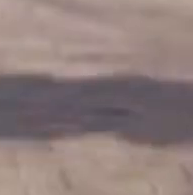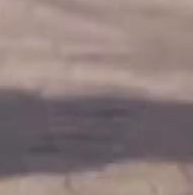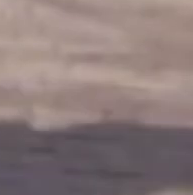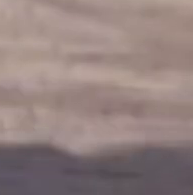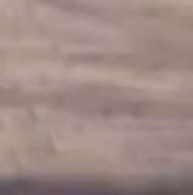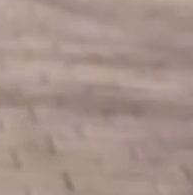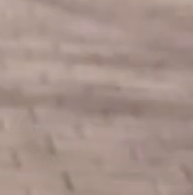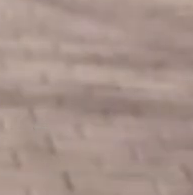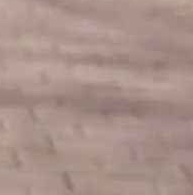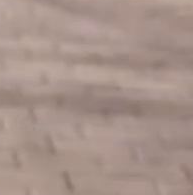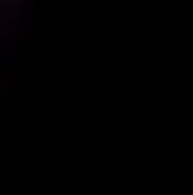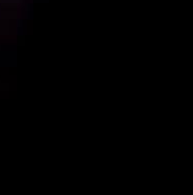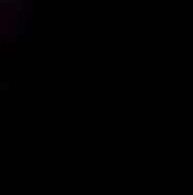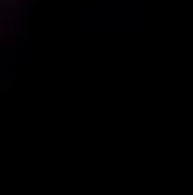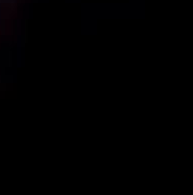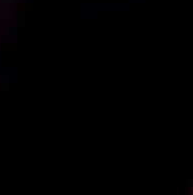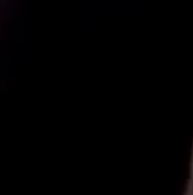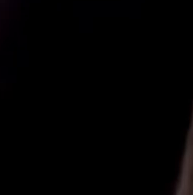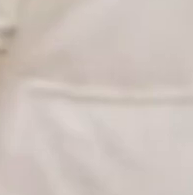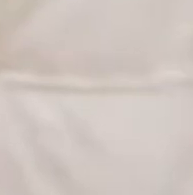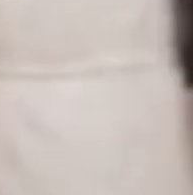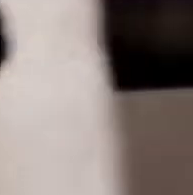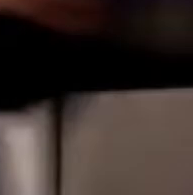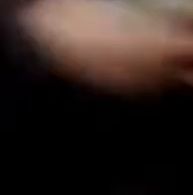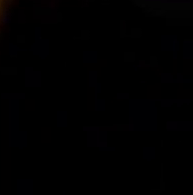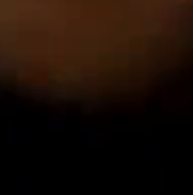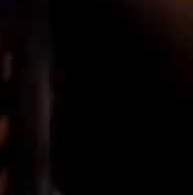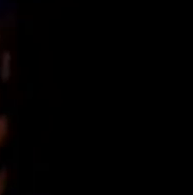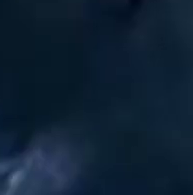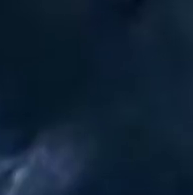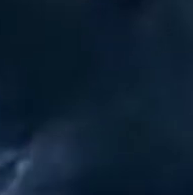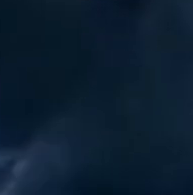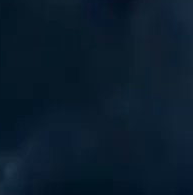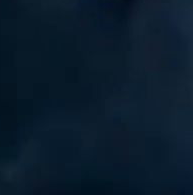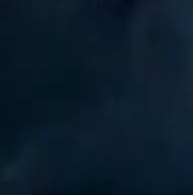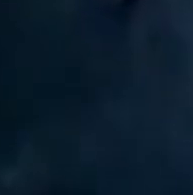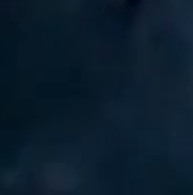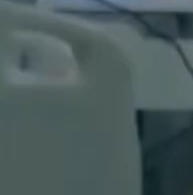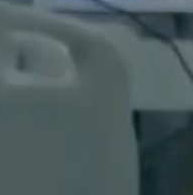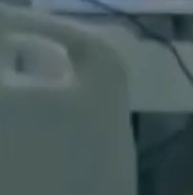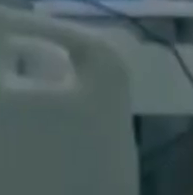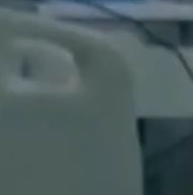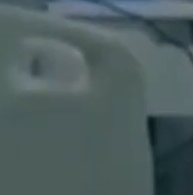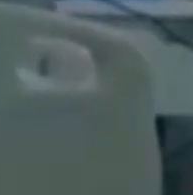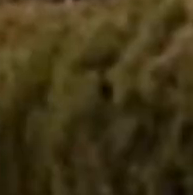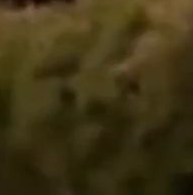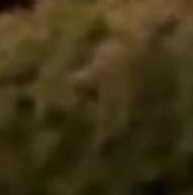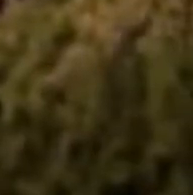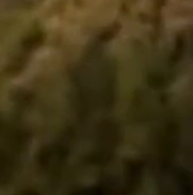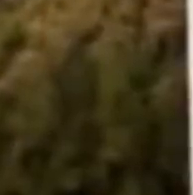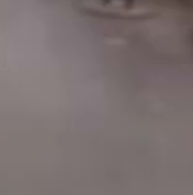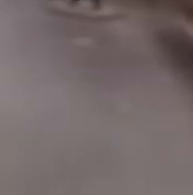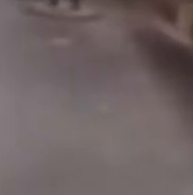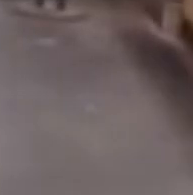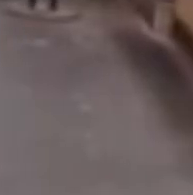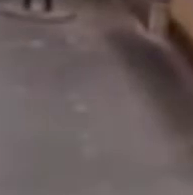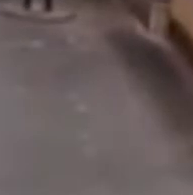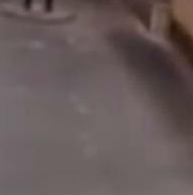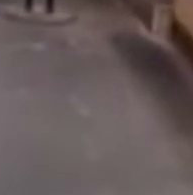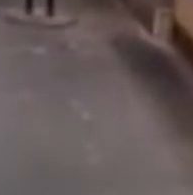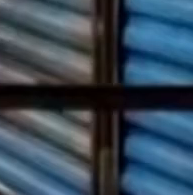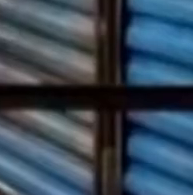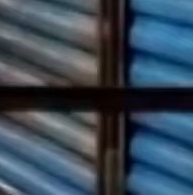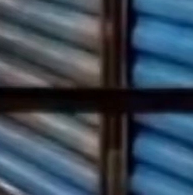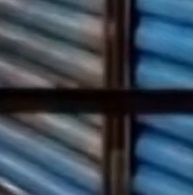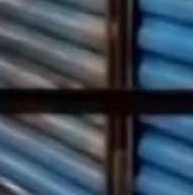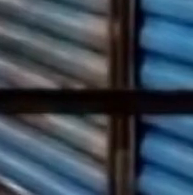padecimiento parecido a la influenza, ha comenzado a generar pánico entre la población, por lo que es importante que los especialistas nos informen y orienten